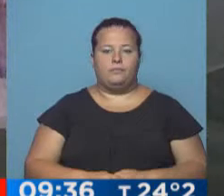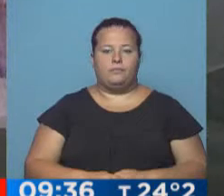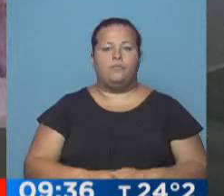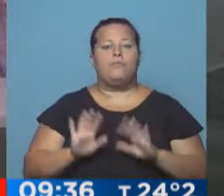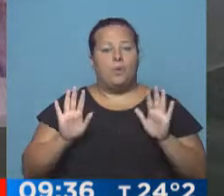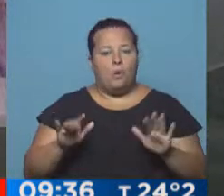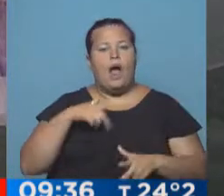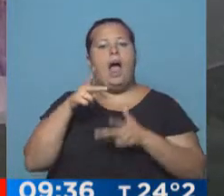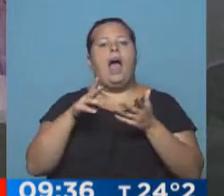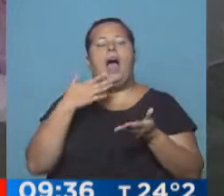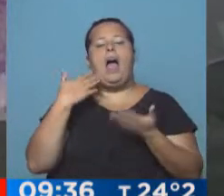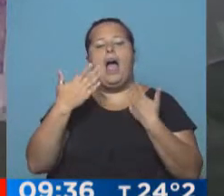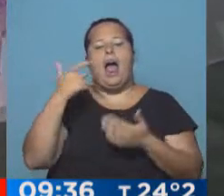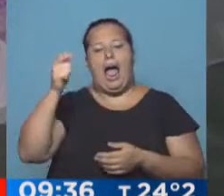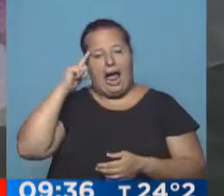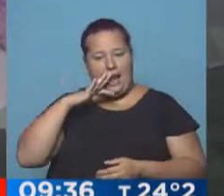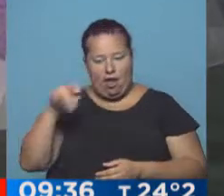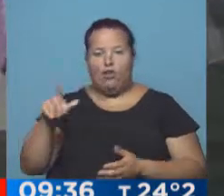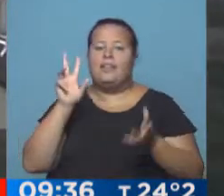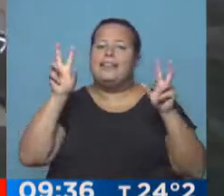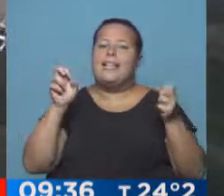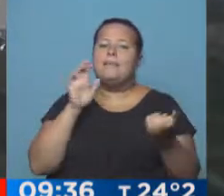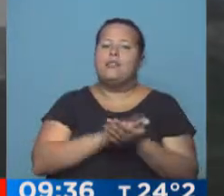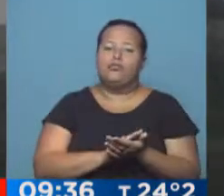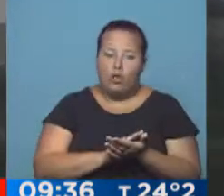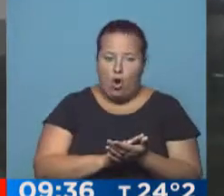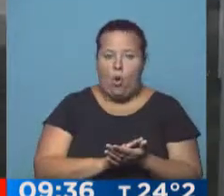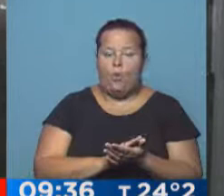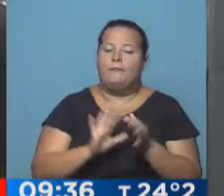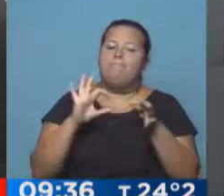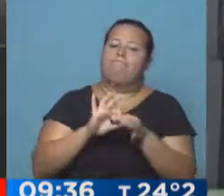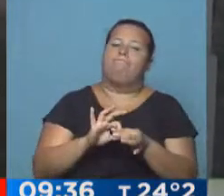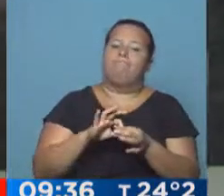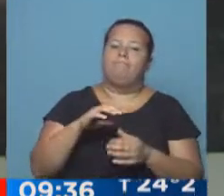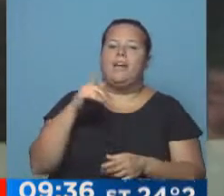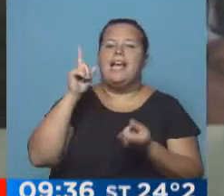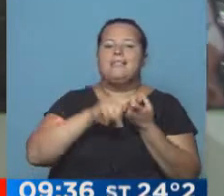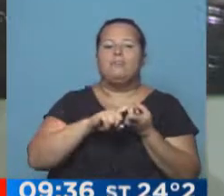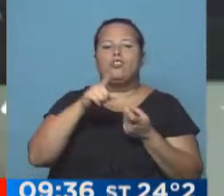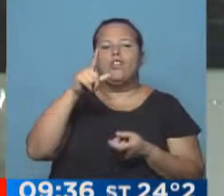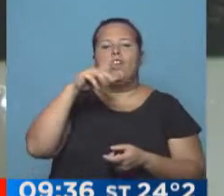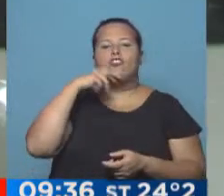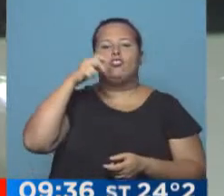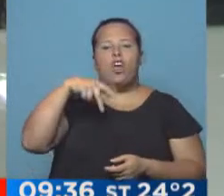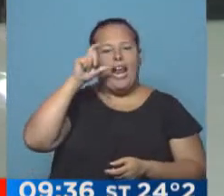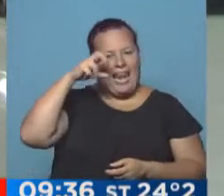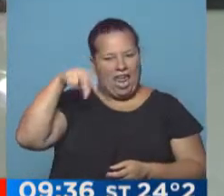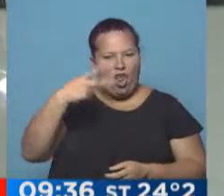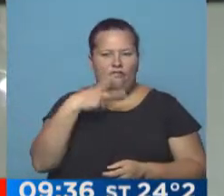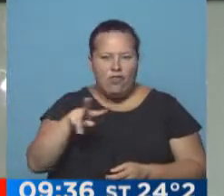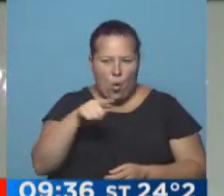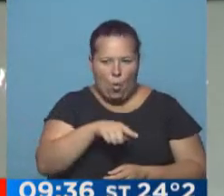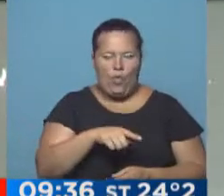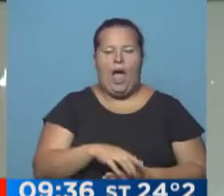bueno vamos a hablar con alejo imagina que a ver con y está vinculada yoko ono la viuda de john lennon así es la viuda de john lennon